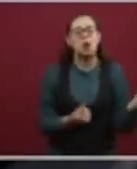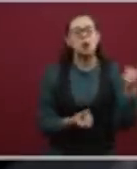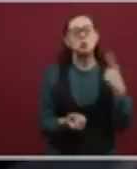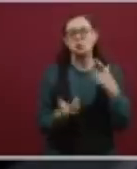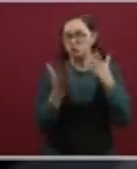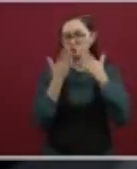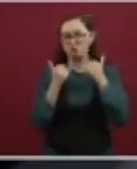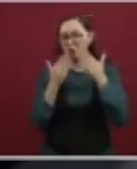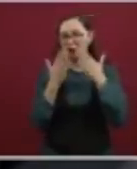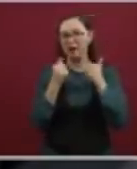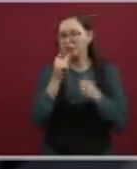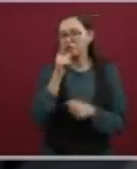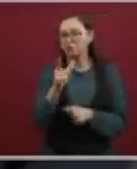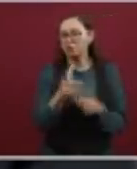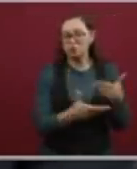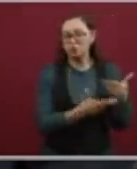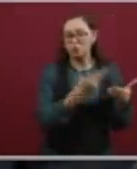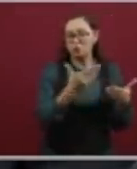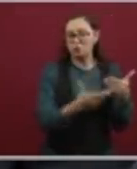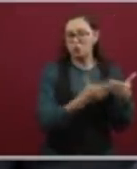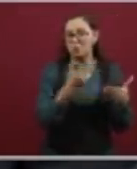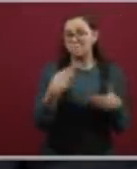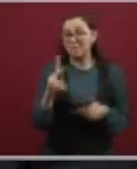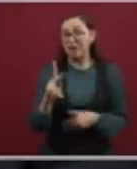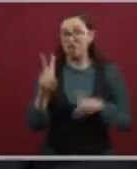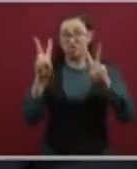eléctrica. Se avanzó mucho